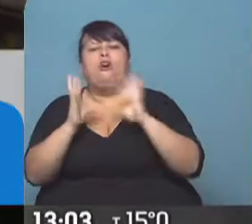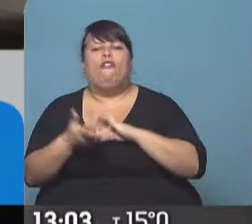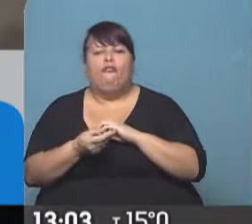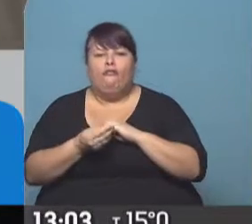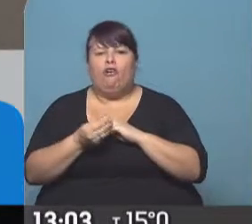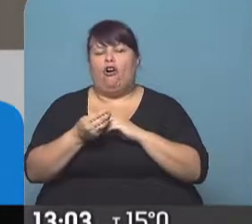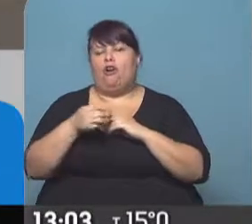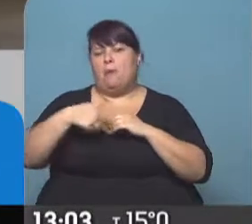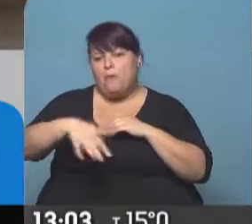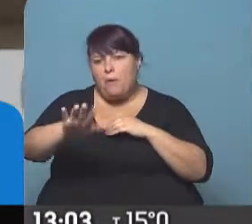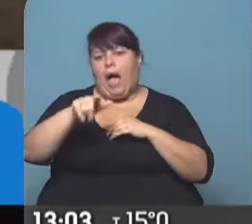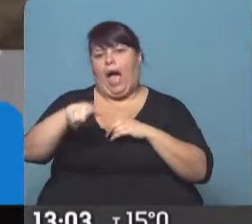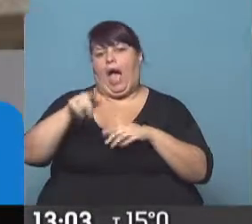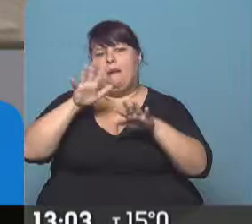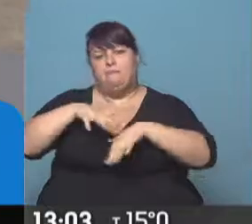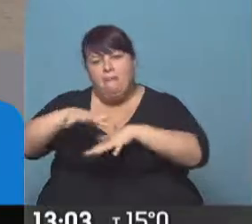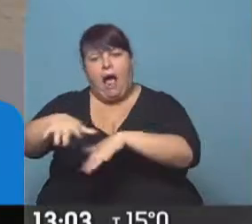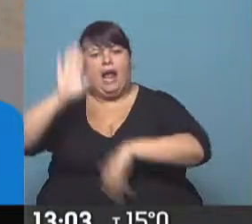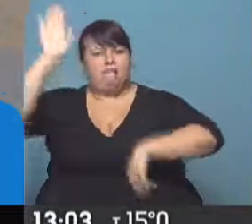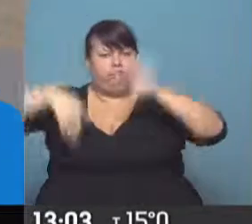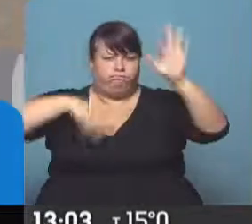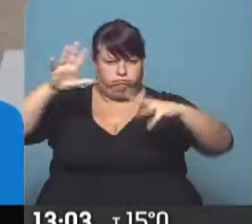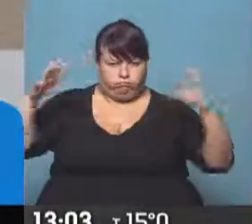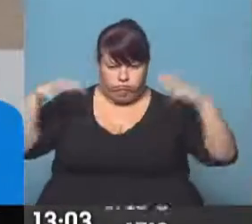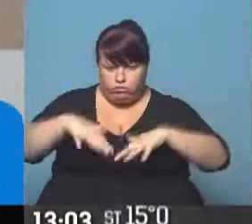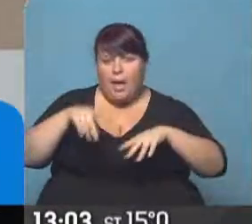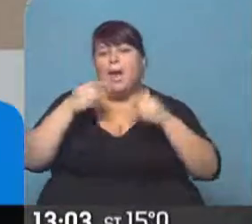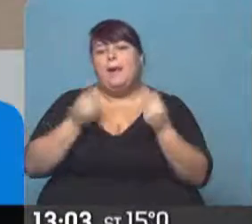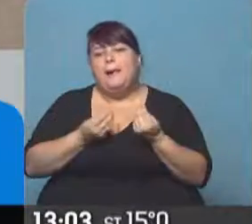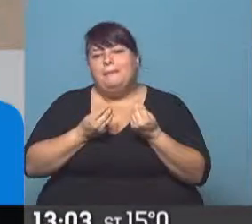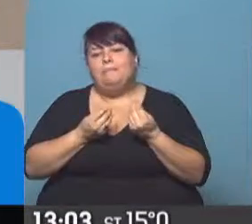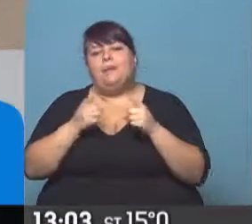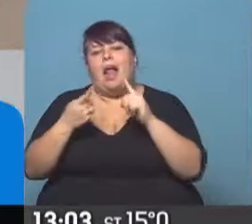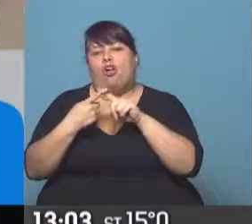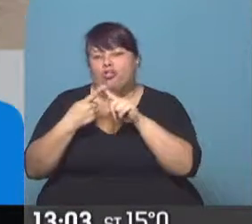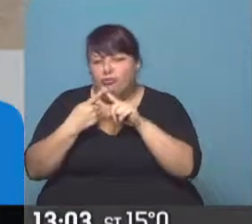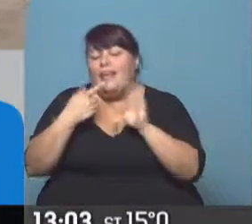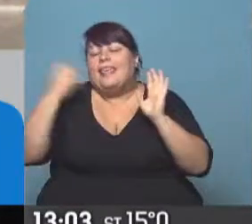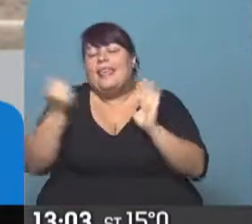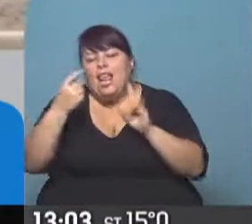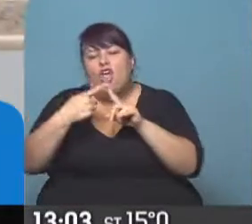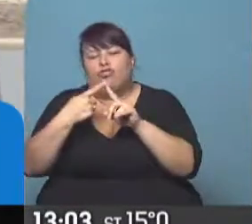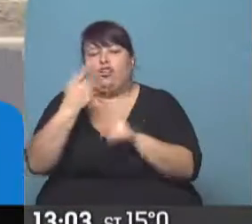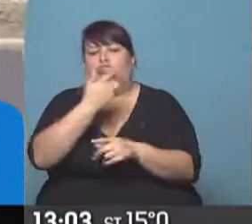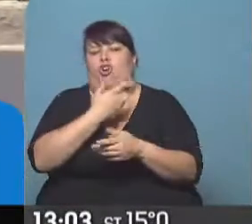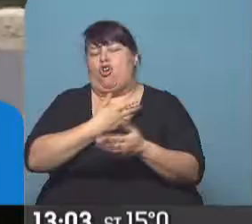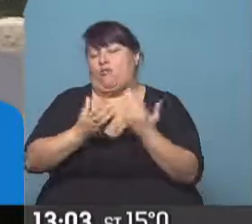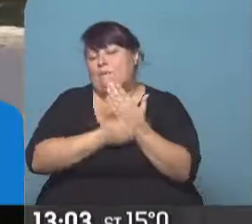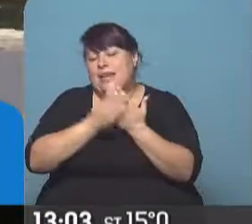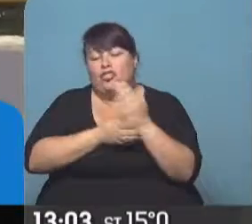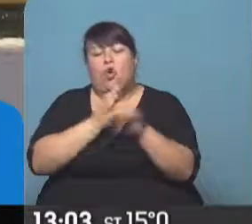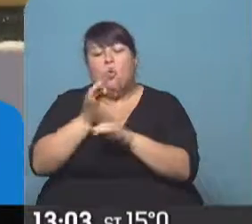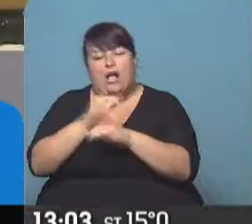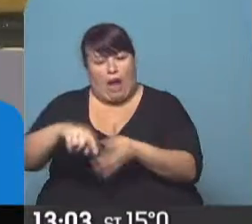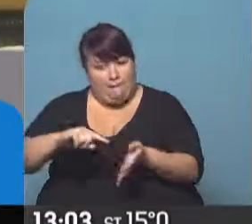iban a ir llevando esta marcha esta convocatoria para tratar de tener un contacto decían ellos con las autoridades porteñas de la cartera